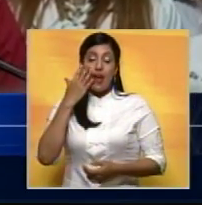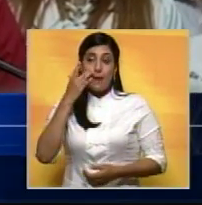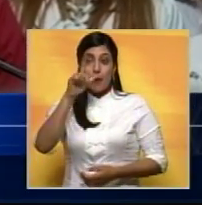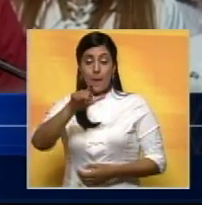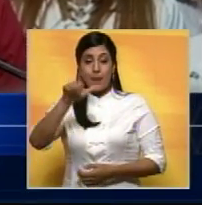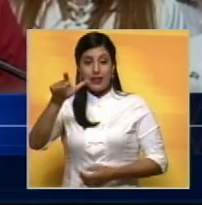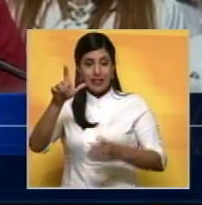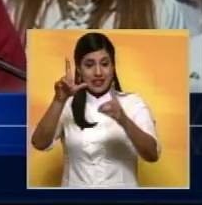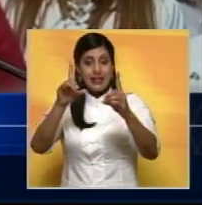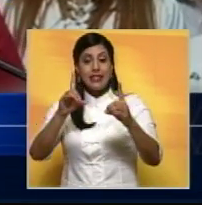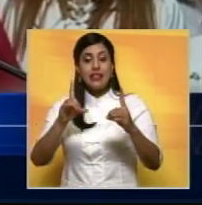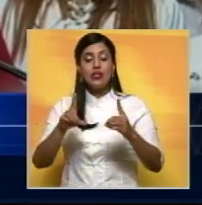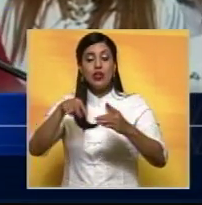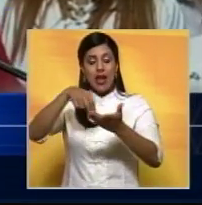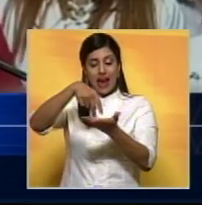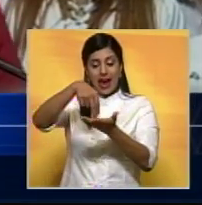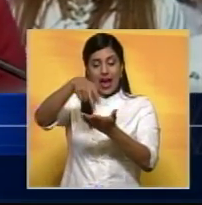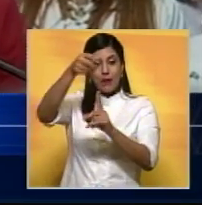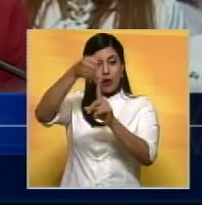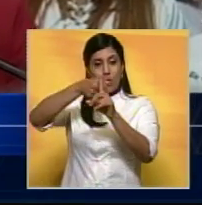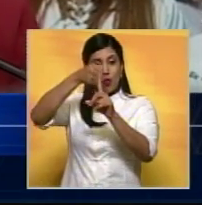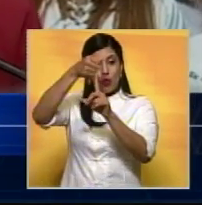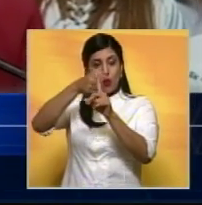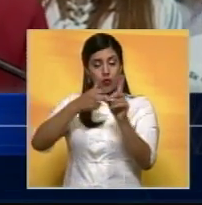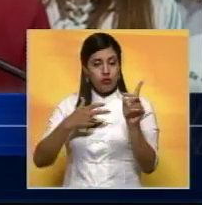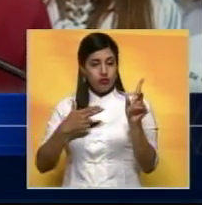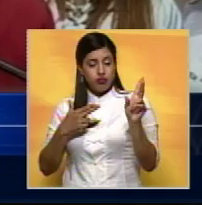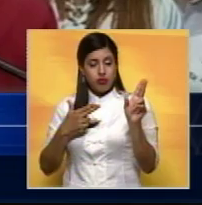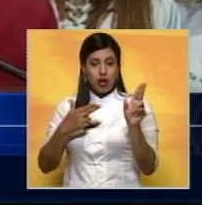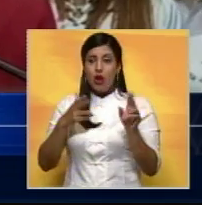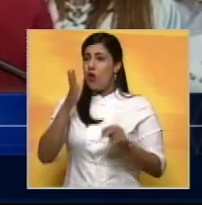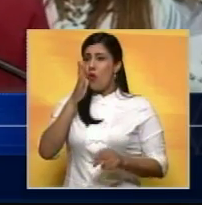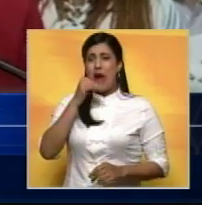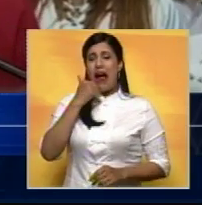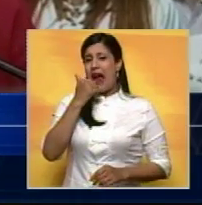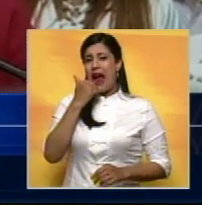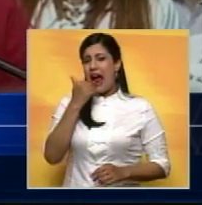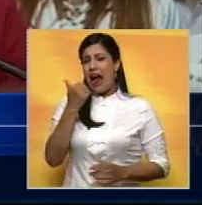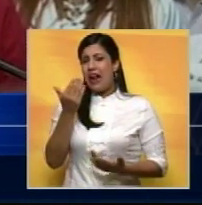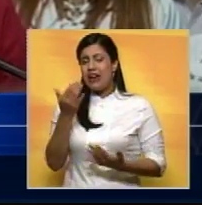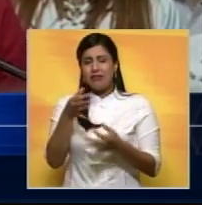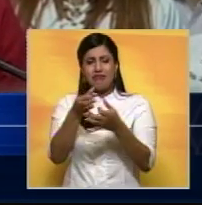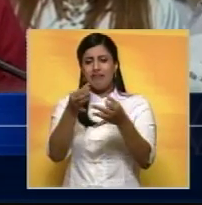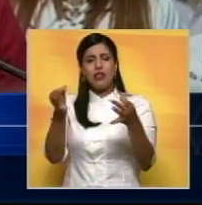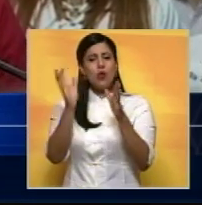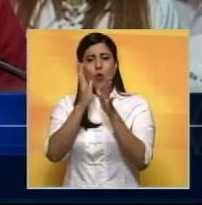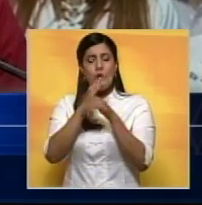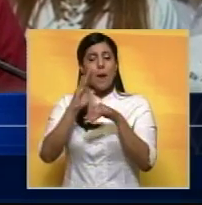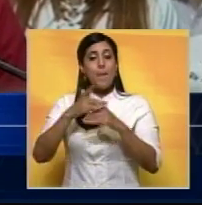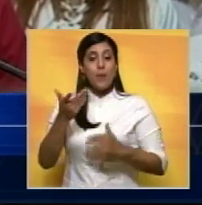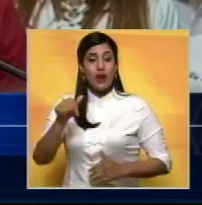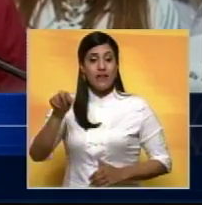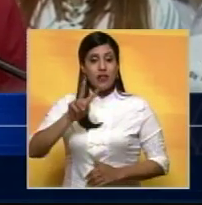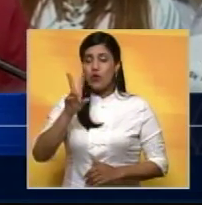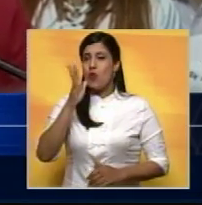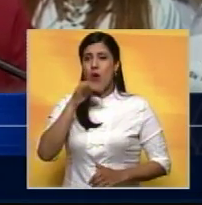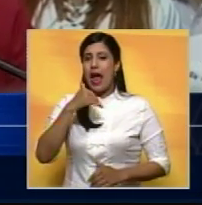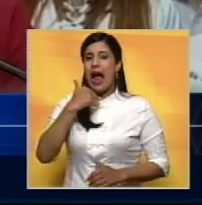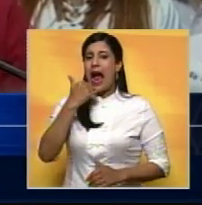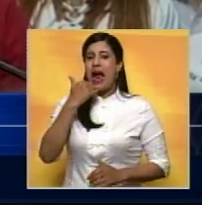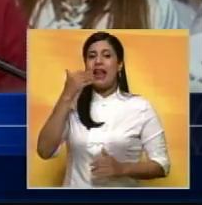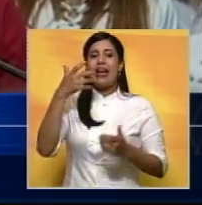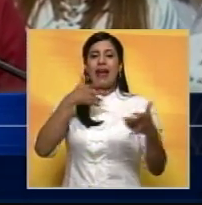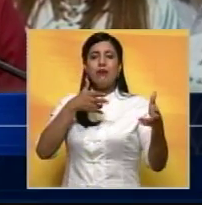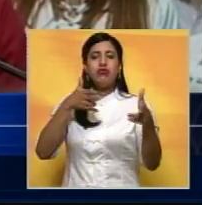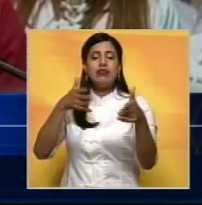ellos hayan decidido el camino de la lucha armada, en el cual no van a tener ningún tipo de éxito, porque en Venezuela no la van a llevar a una